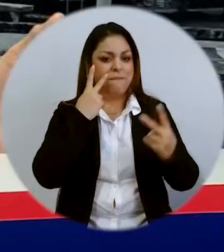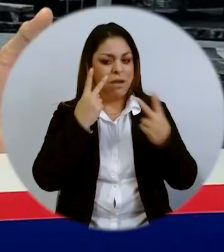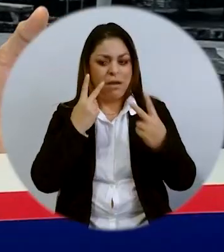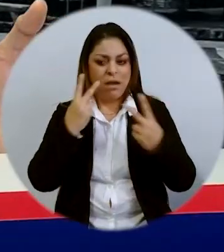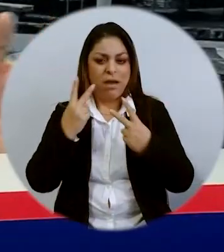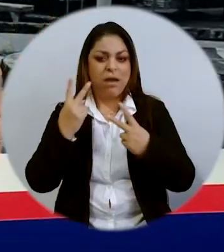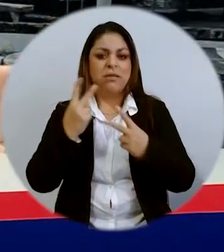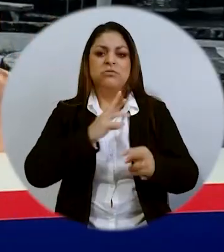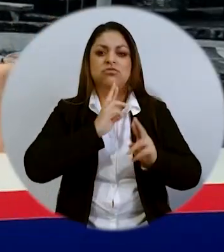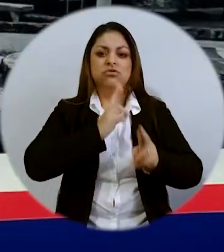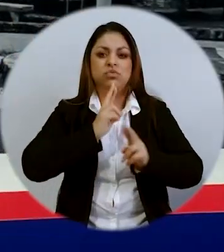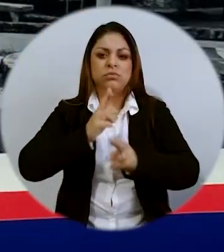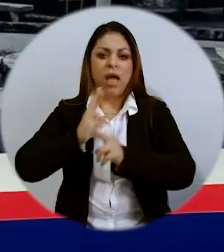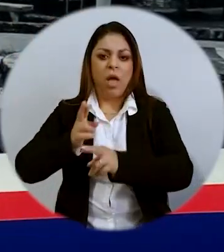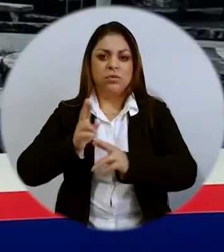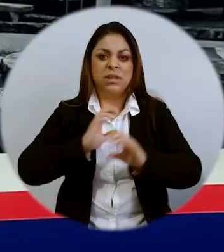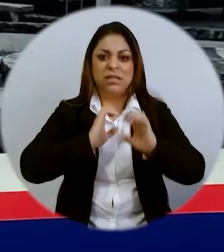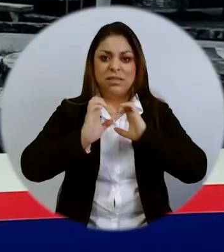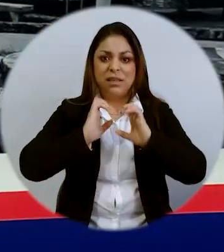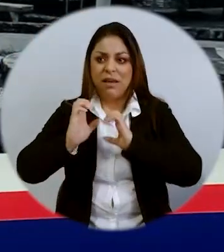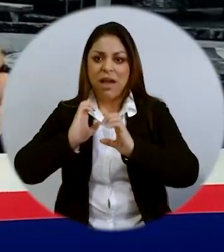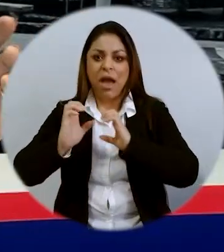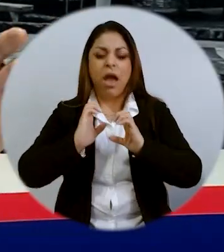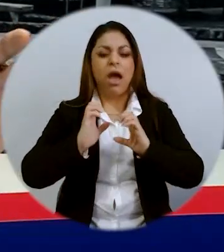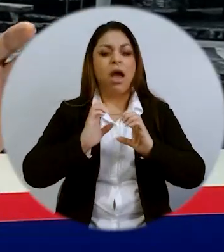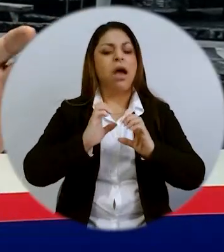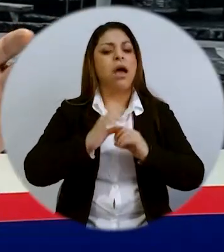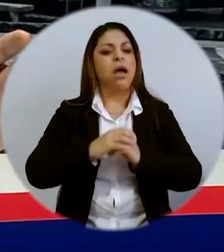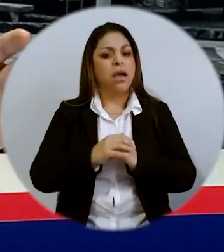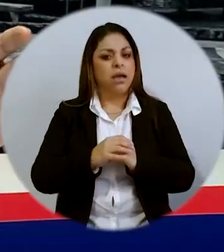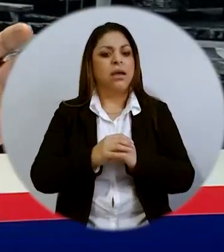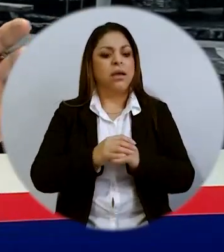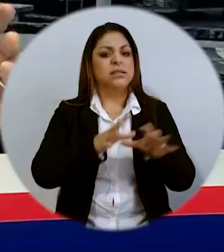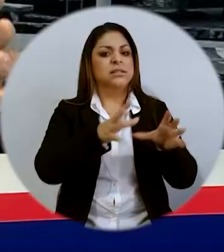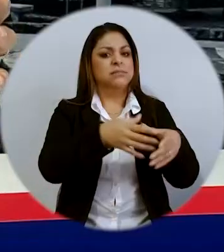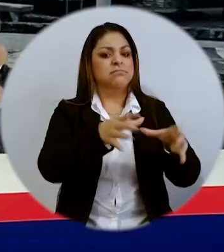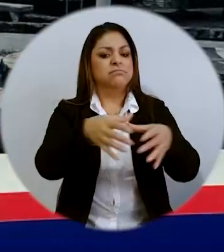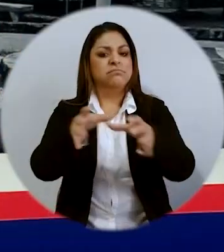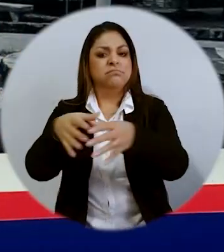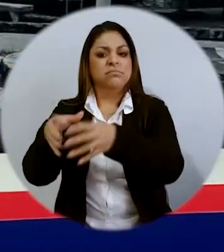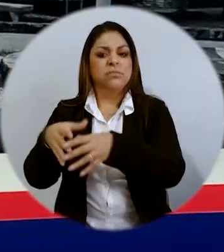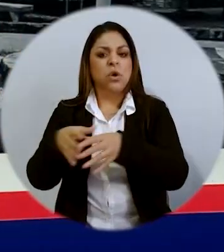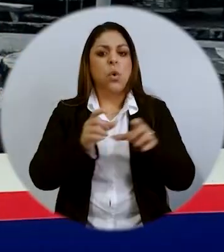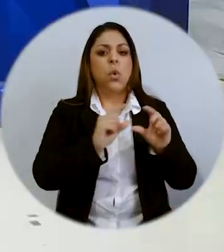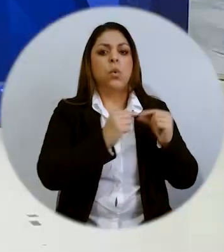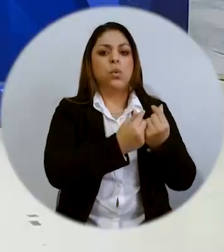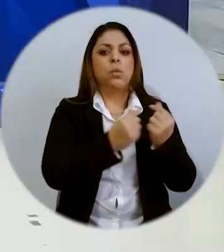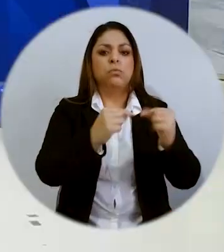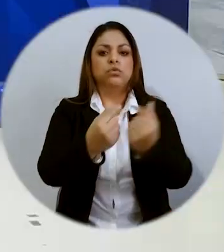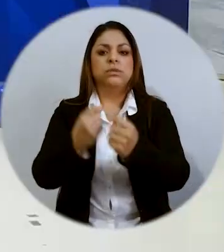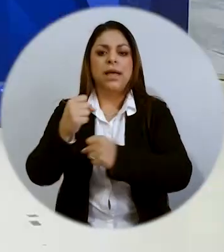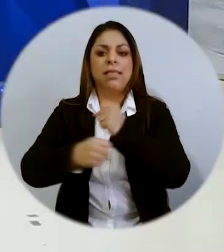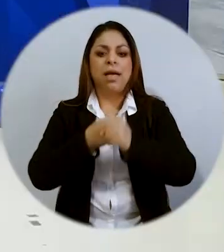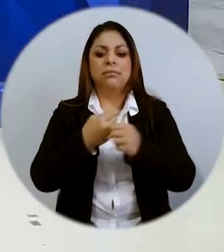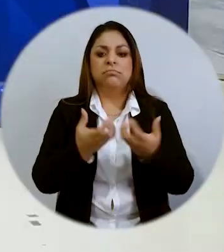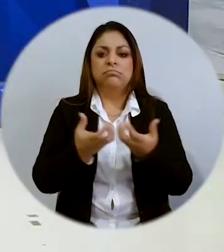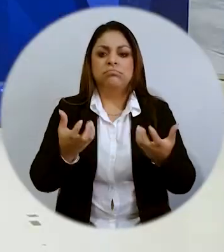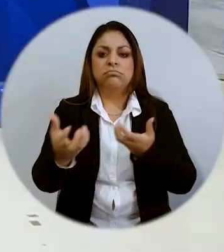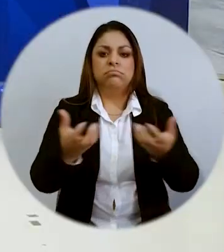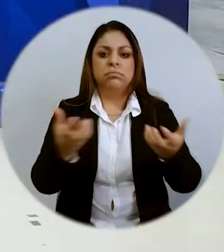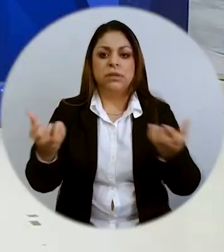los resultados del estudio segmentado en grupos de edad, encontramos